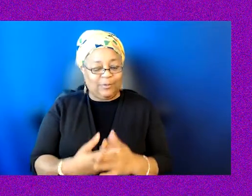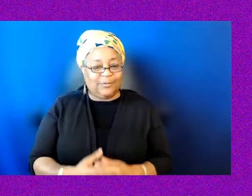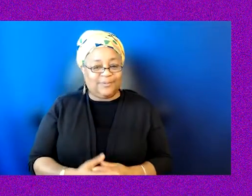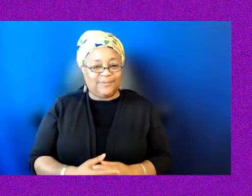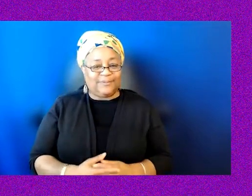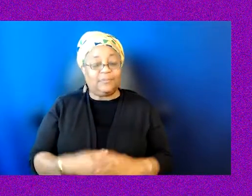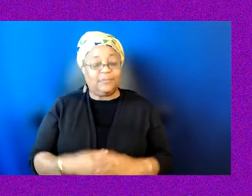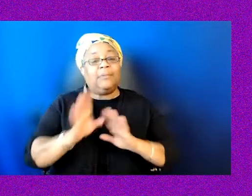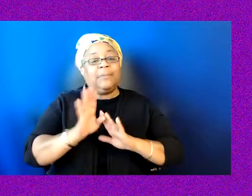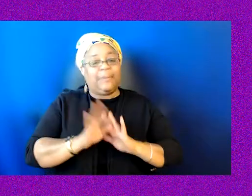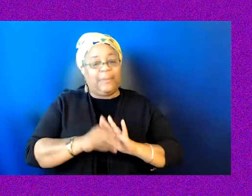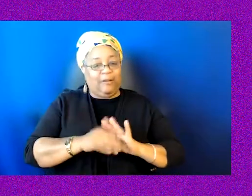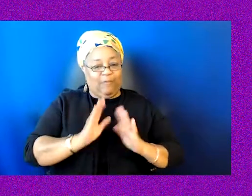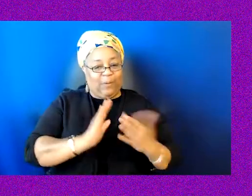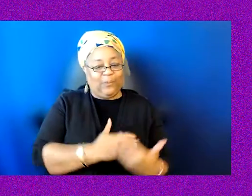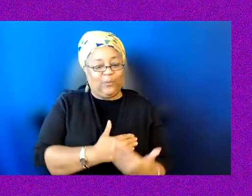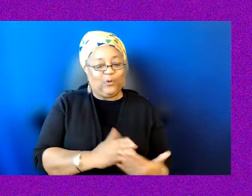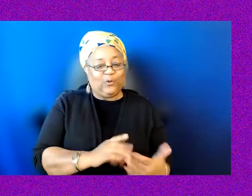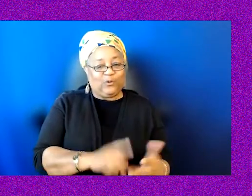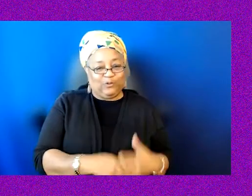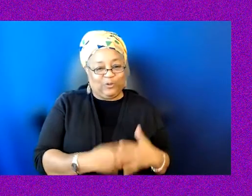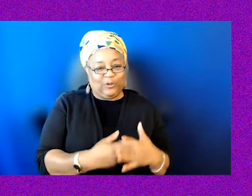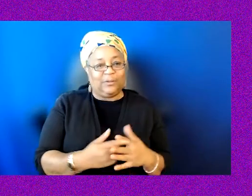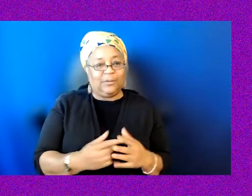sin más demoras vamos a comenzar.